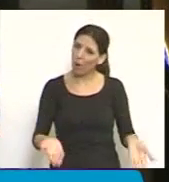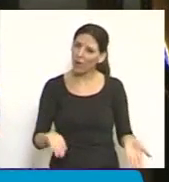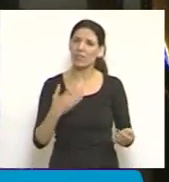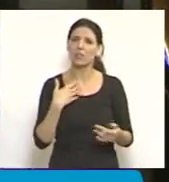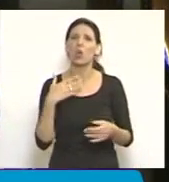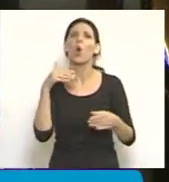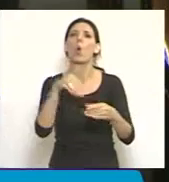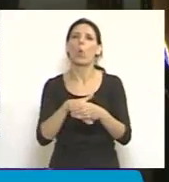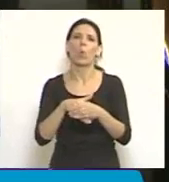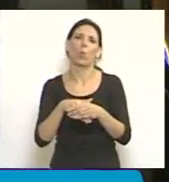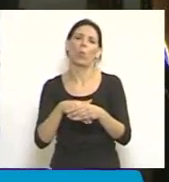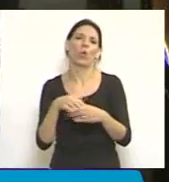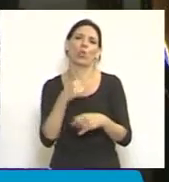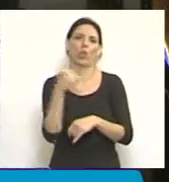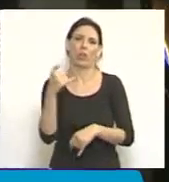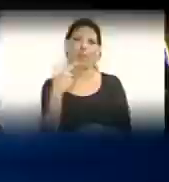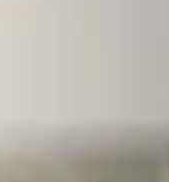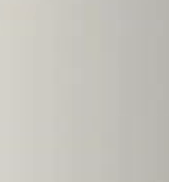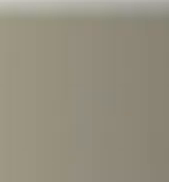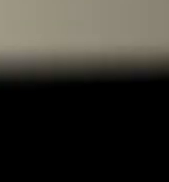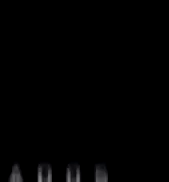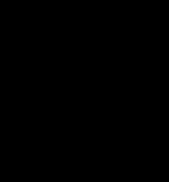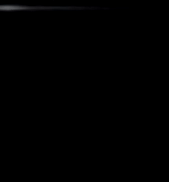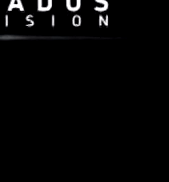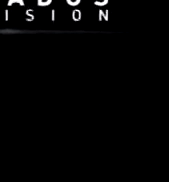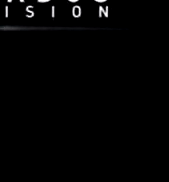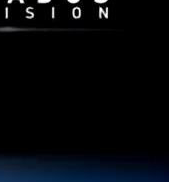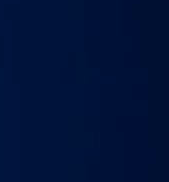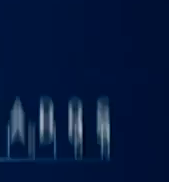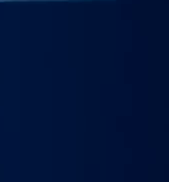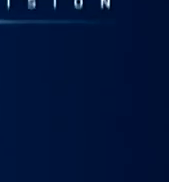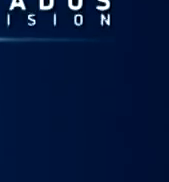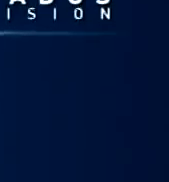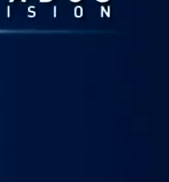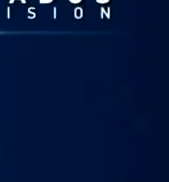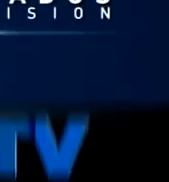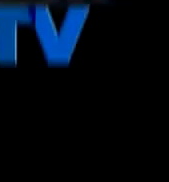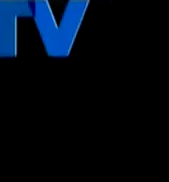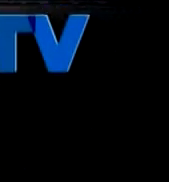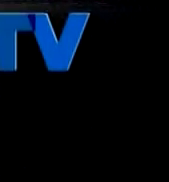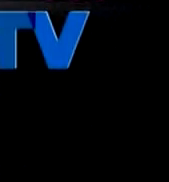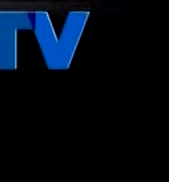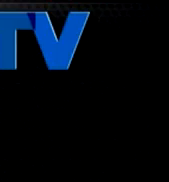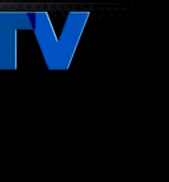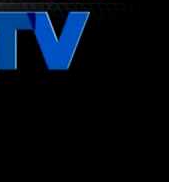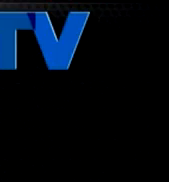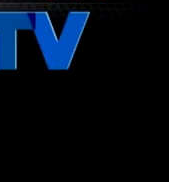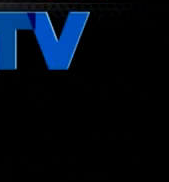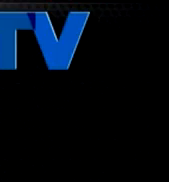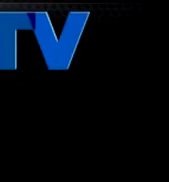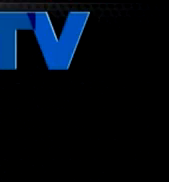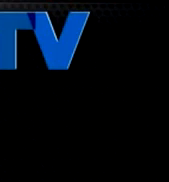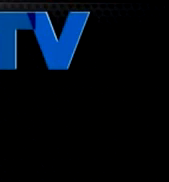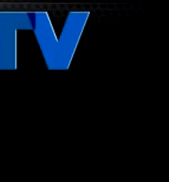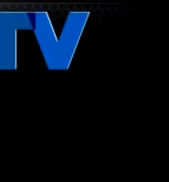justicia penal. Por estas razones y por lo que he explicado ante el proyecto, que descalifican de manera íntegra y total